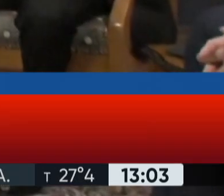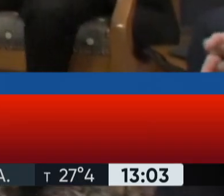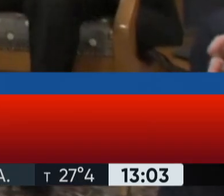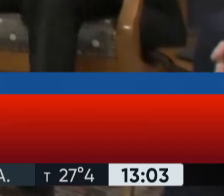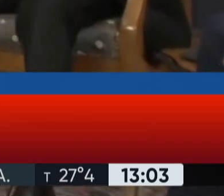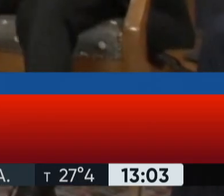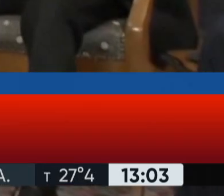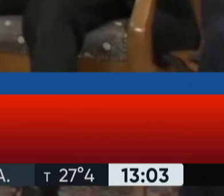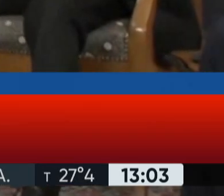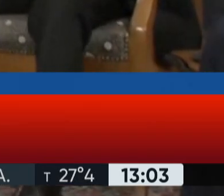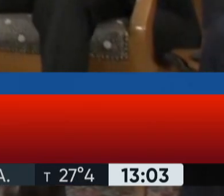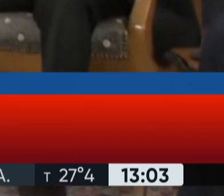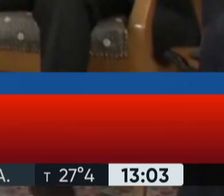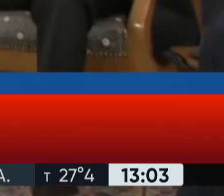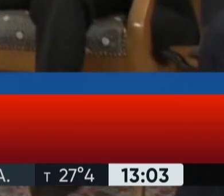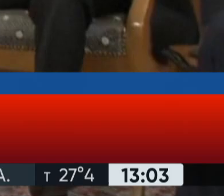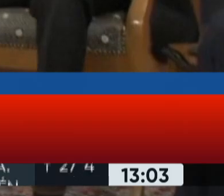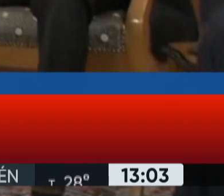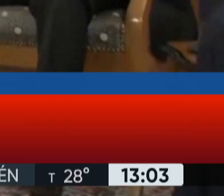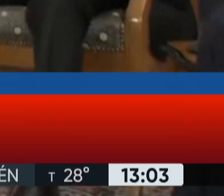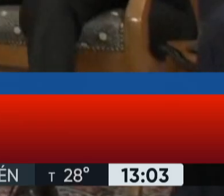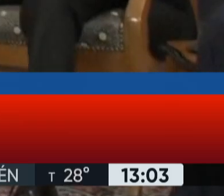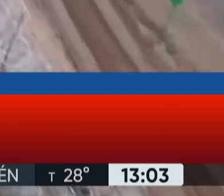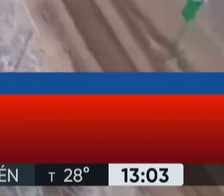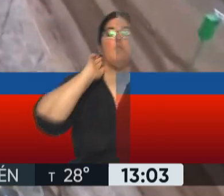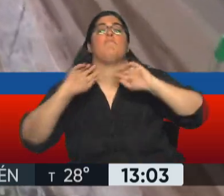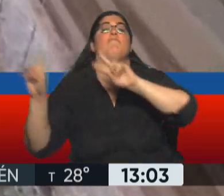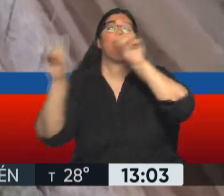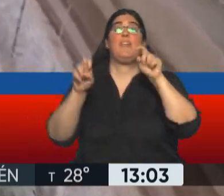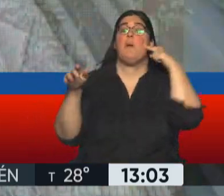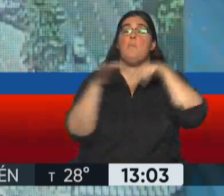una vez producida la caída de la Unión Soviética. Vamos a profundizar este tema ahora mismo con un invitado.